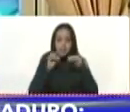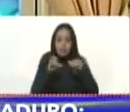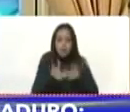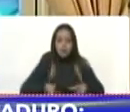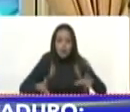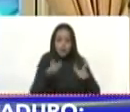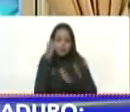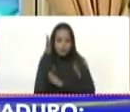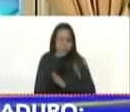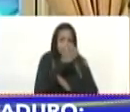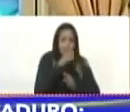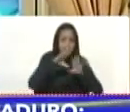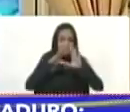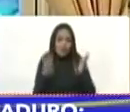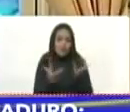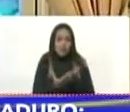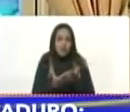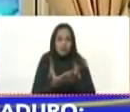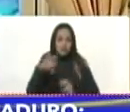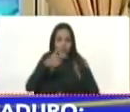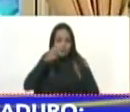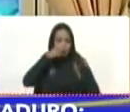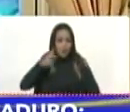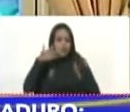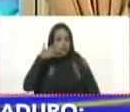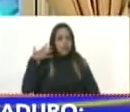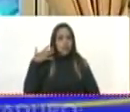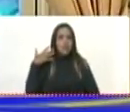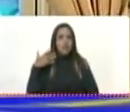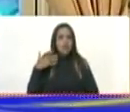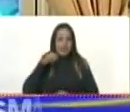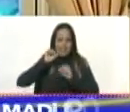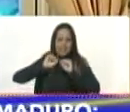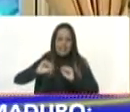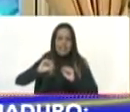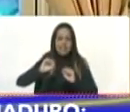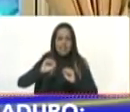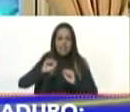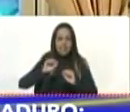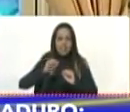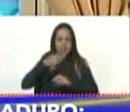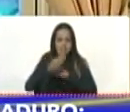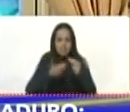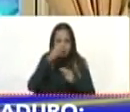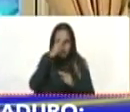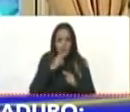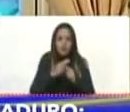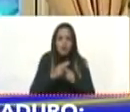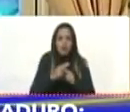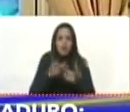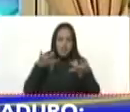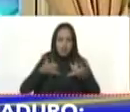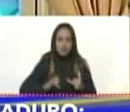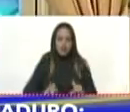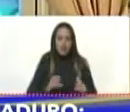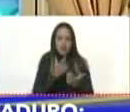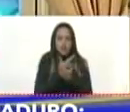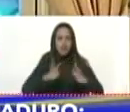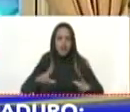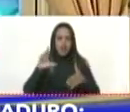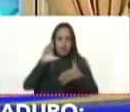La admiración de los pueblos por la resistencia heroica de los hijos de los libertadores de